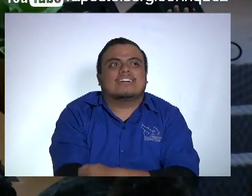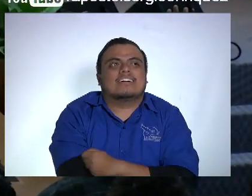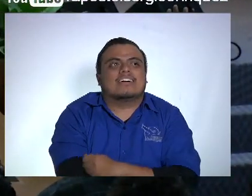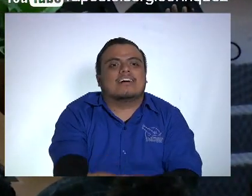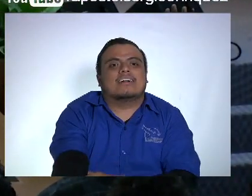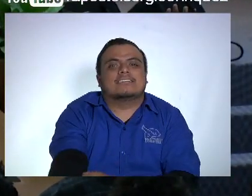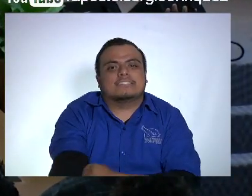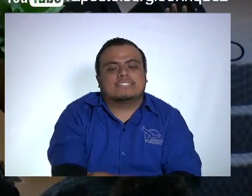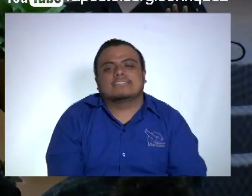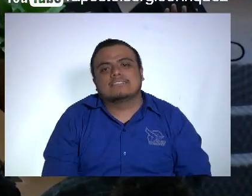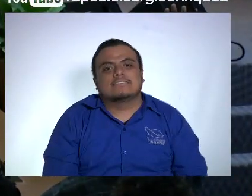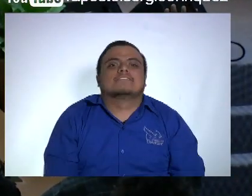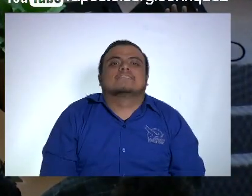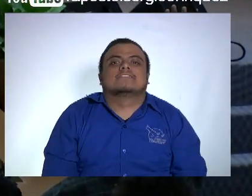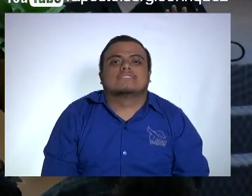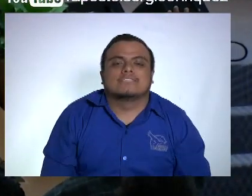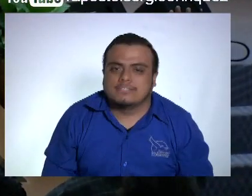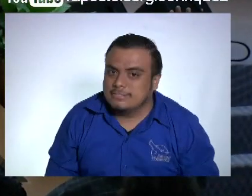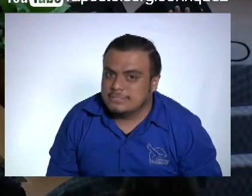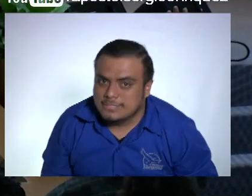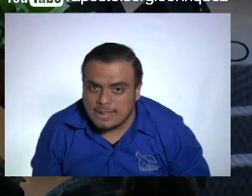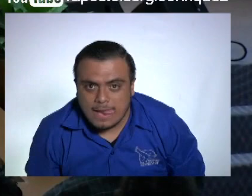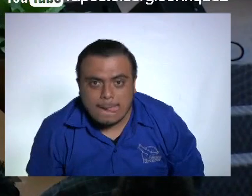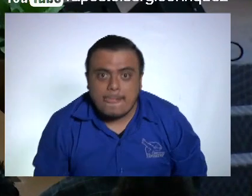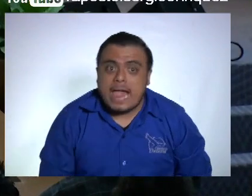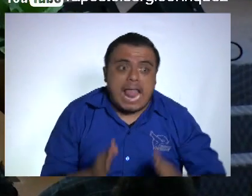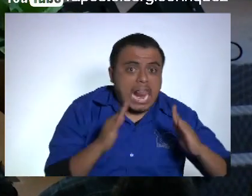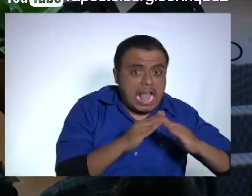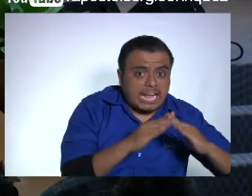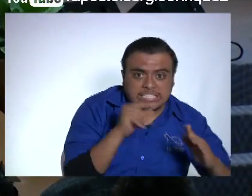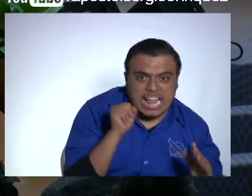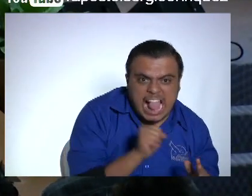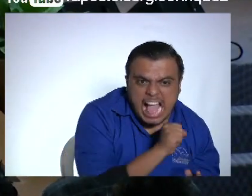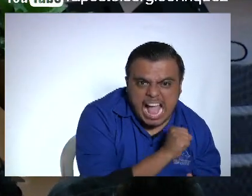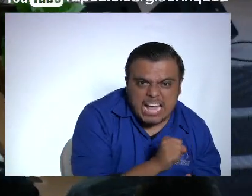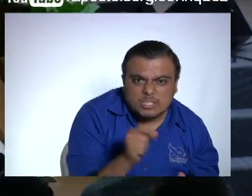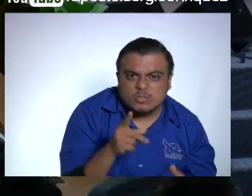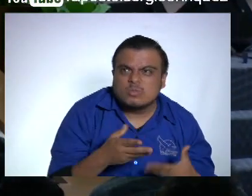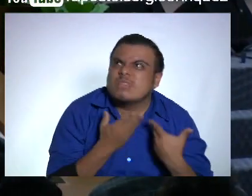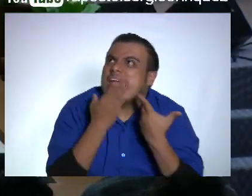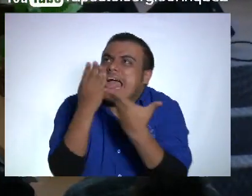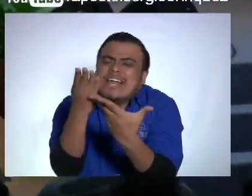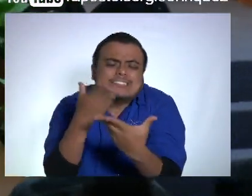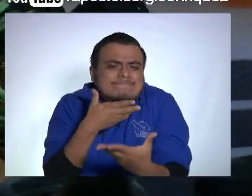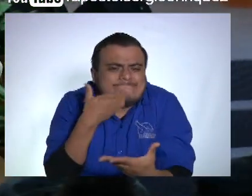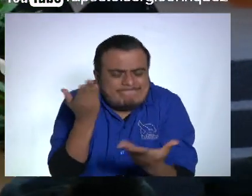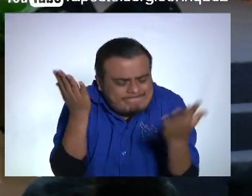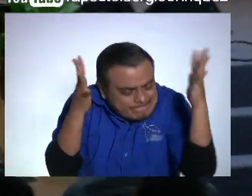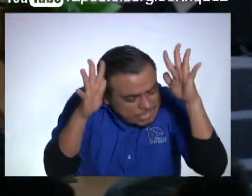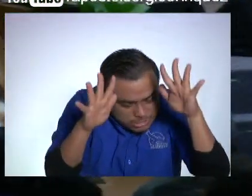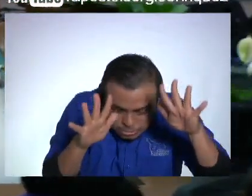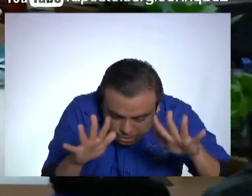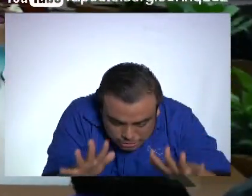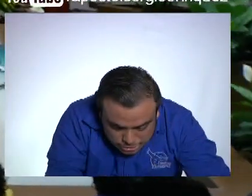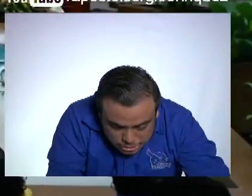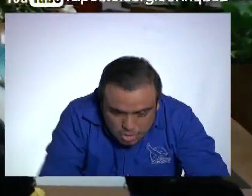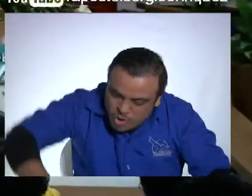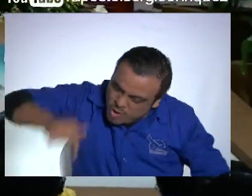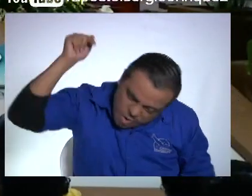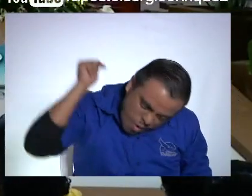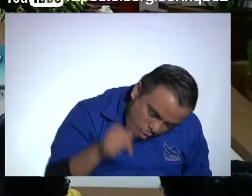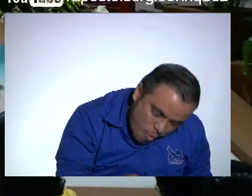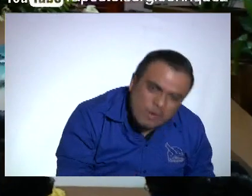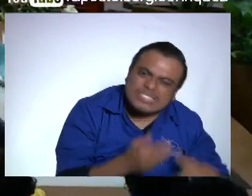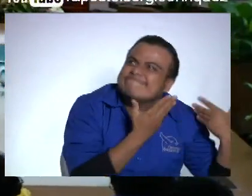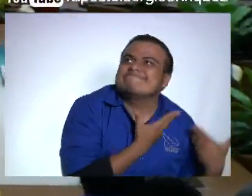Aleluya. En la casa del canto derramas tu mejor perfume. Vamos a derramar nuestro